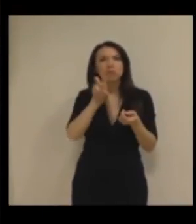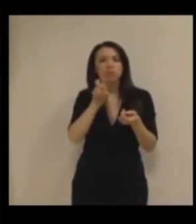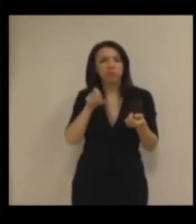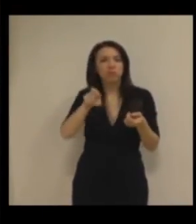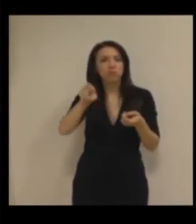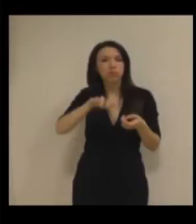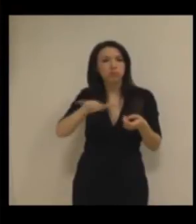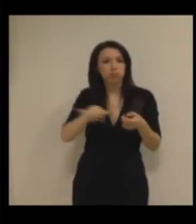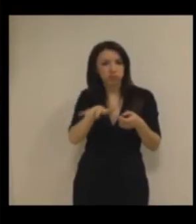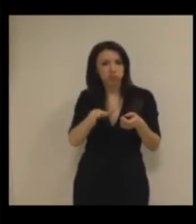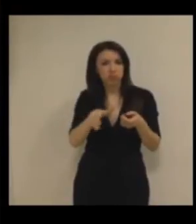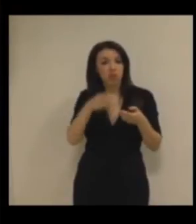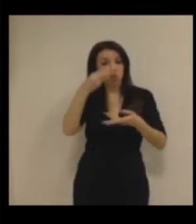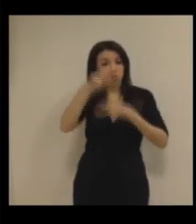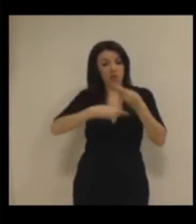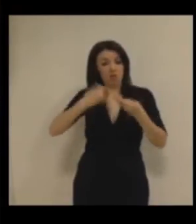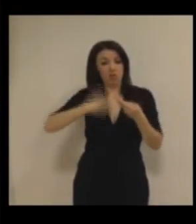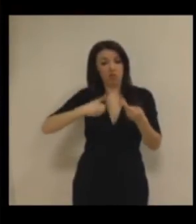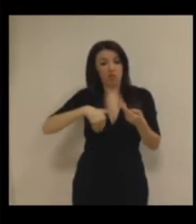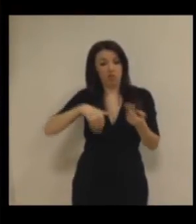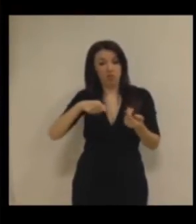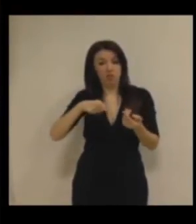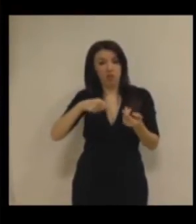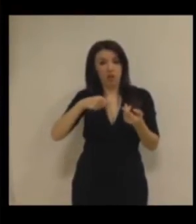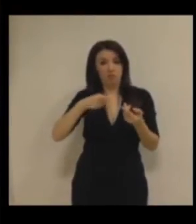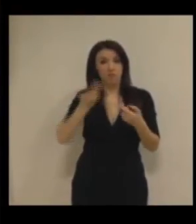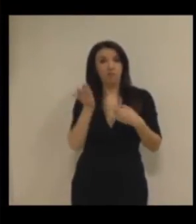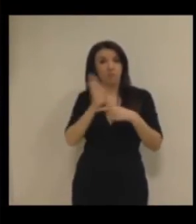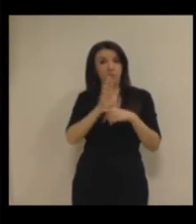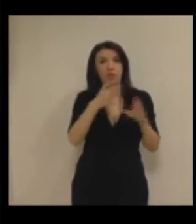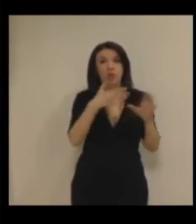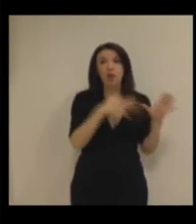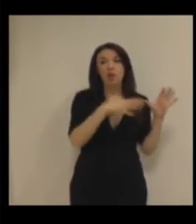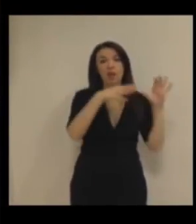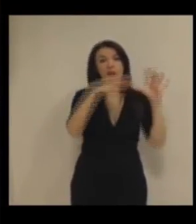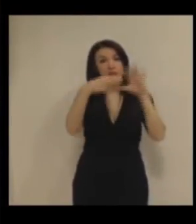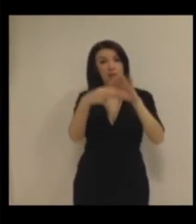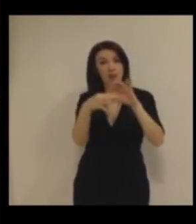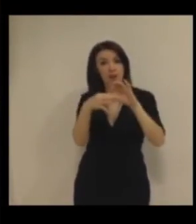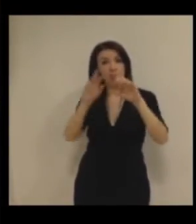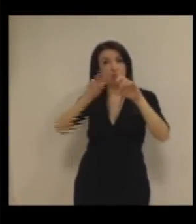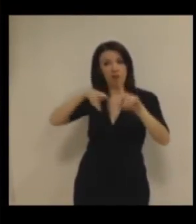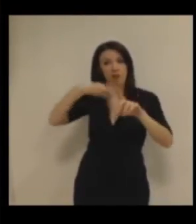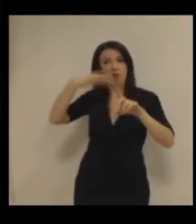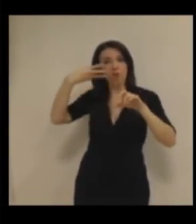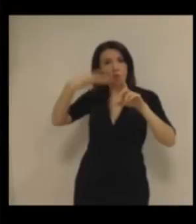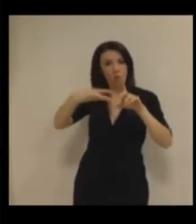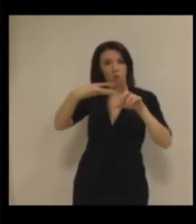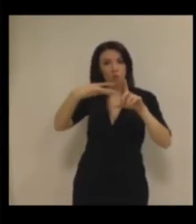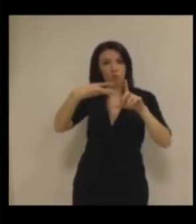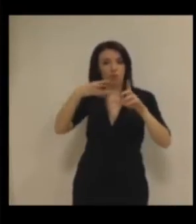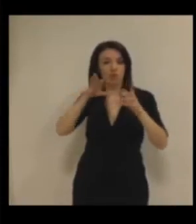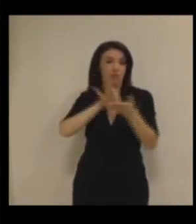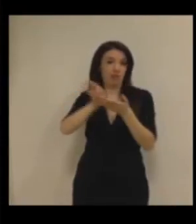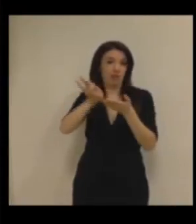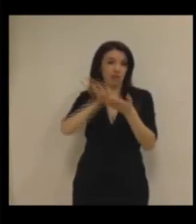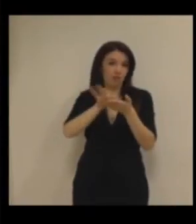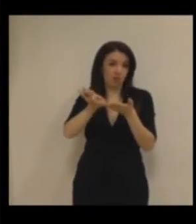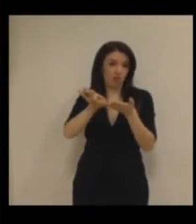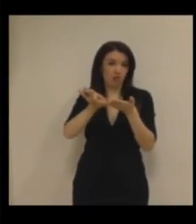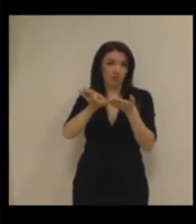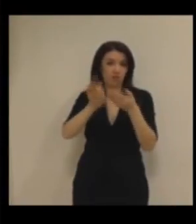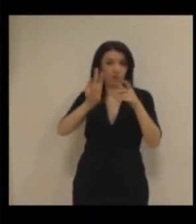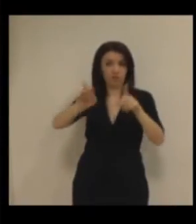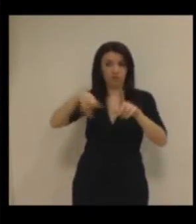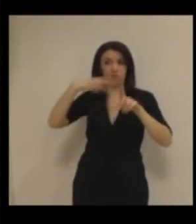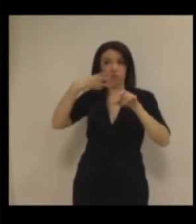Y una vez hecho esto, ofrecemos el enlace a la página, al servicio, al